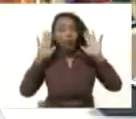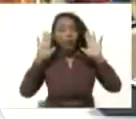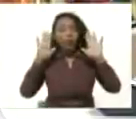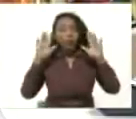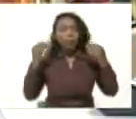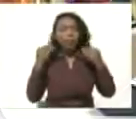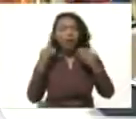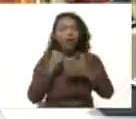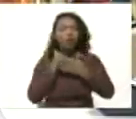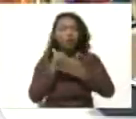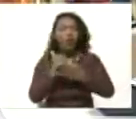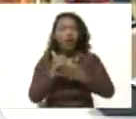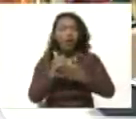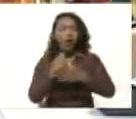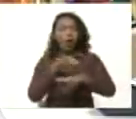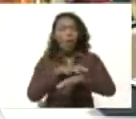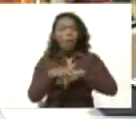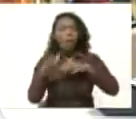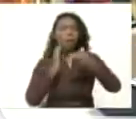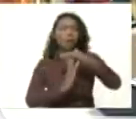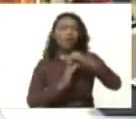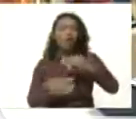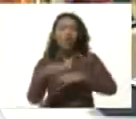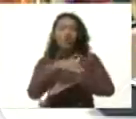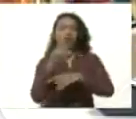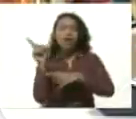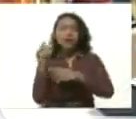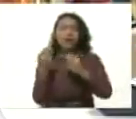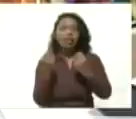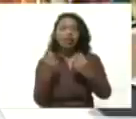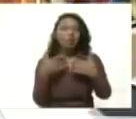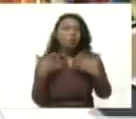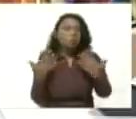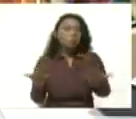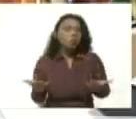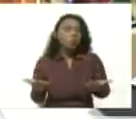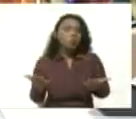para ayudar a los migrantes. ¿Dónde está ese dinero?